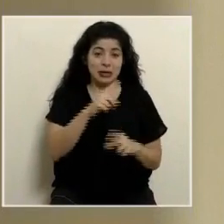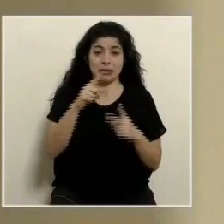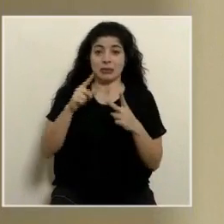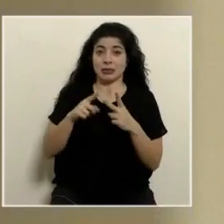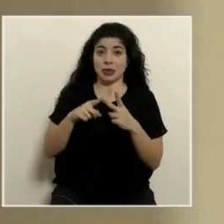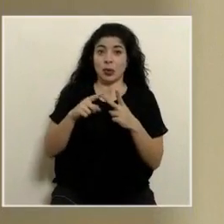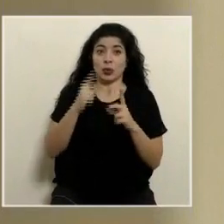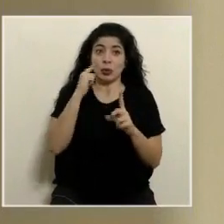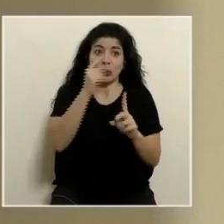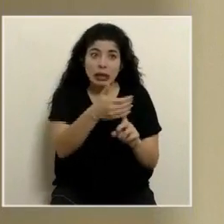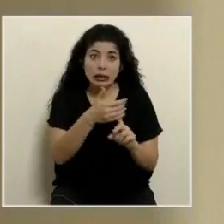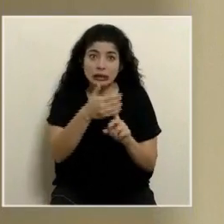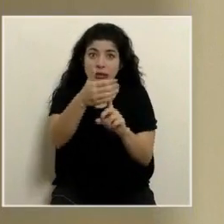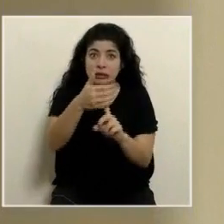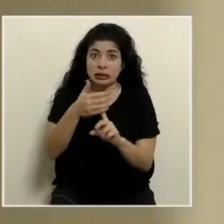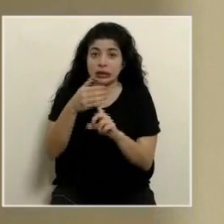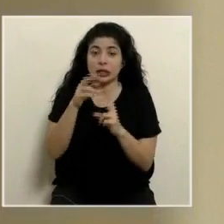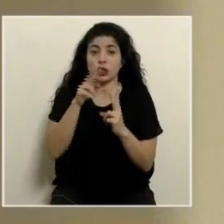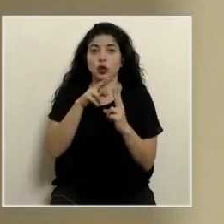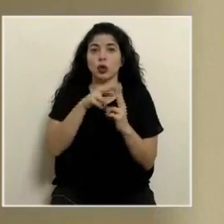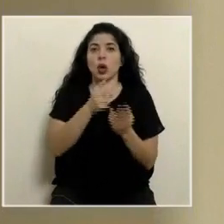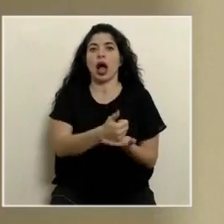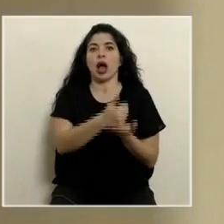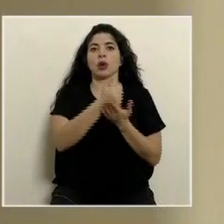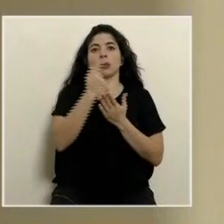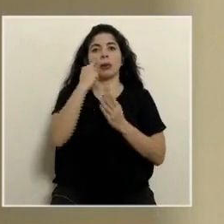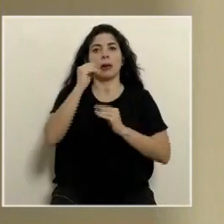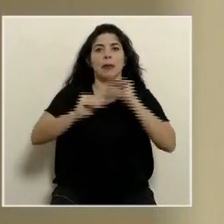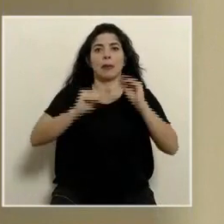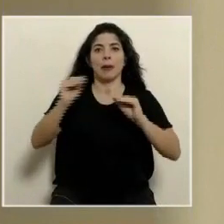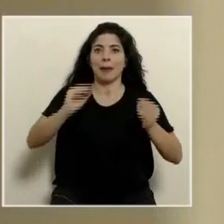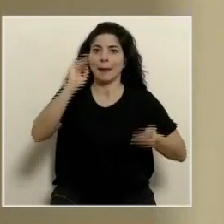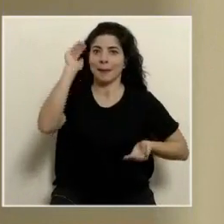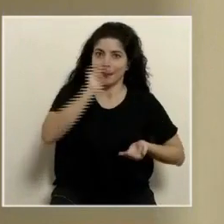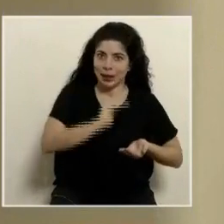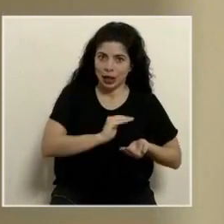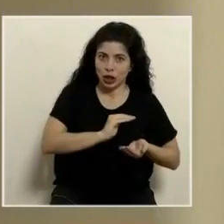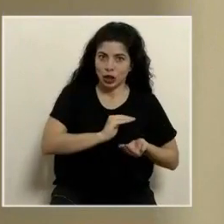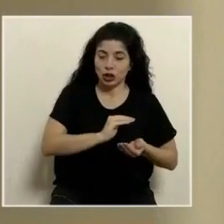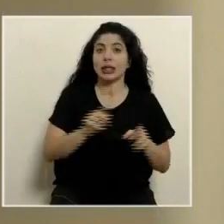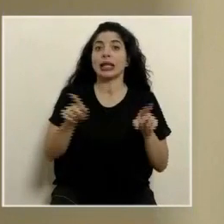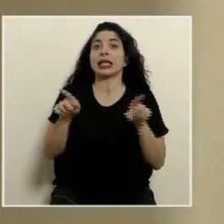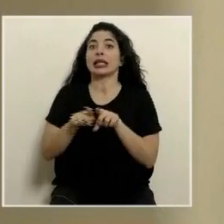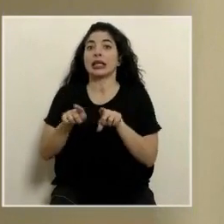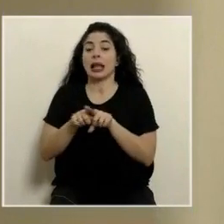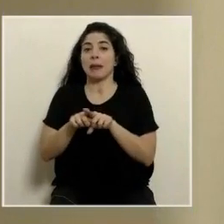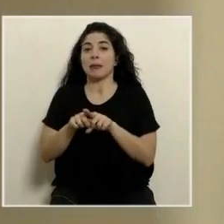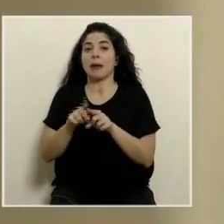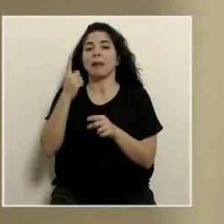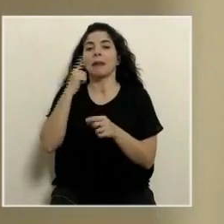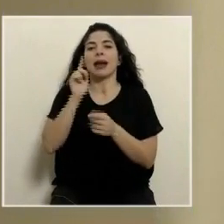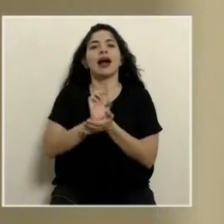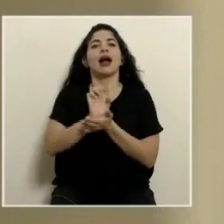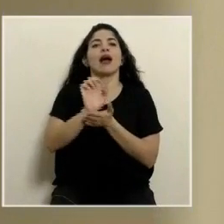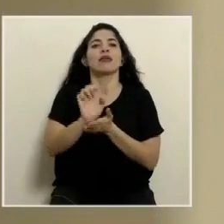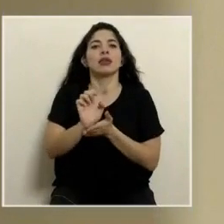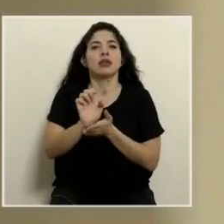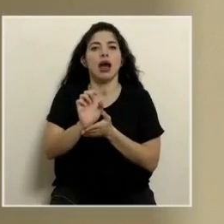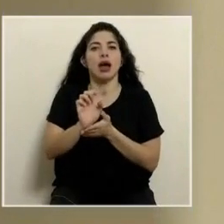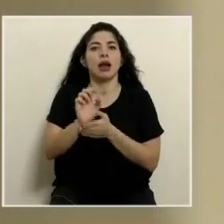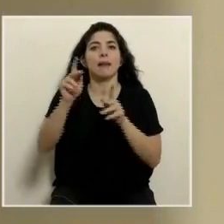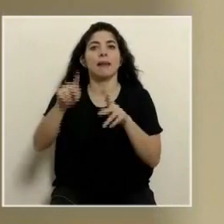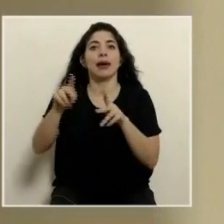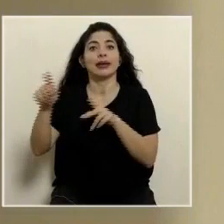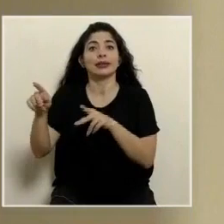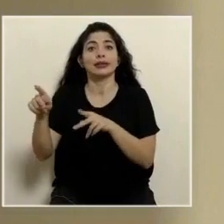procuramos es reducir los niveles de contagio al mismo tiempo que retrasamos o evitamos que las personas tengan